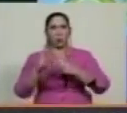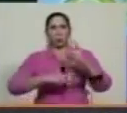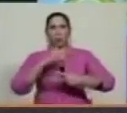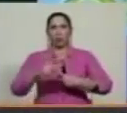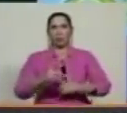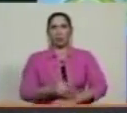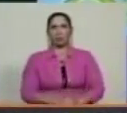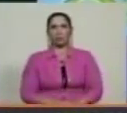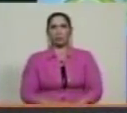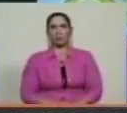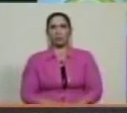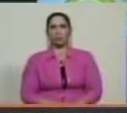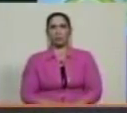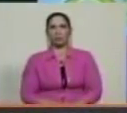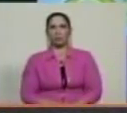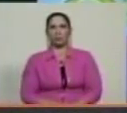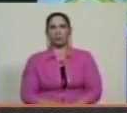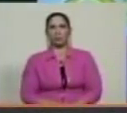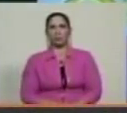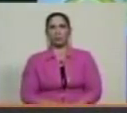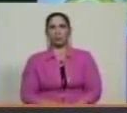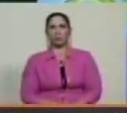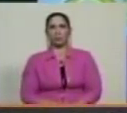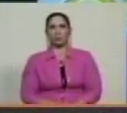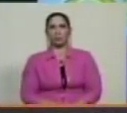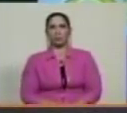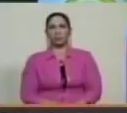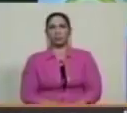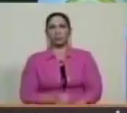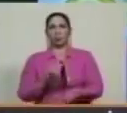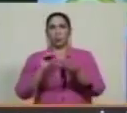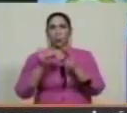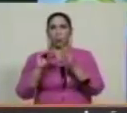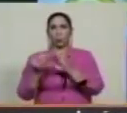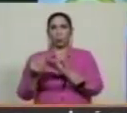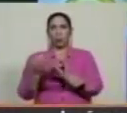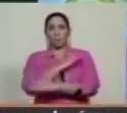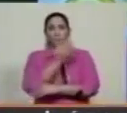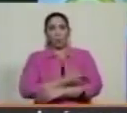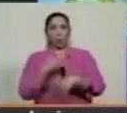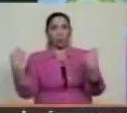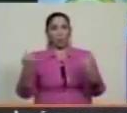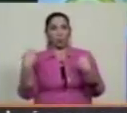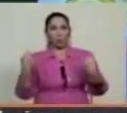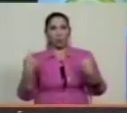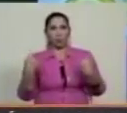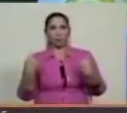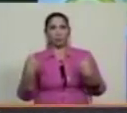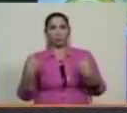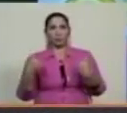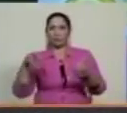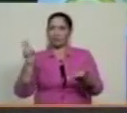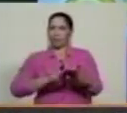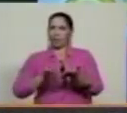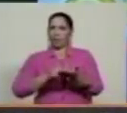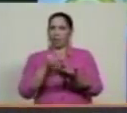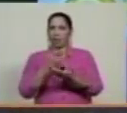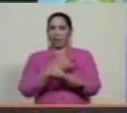Del comandante Chávez hablando de las comunas. Del poder popular, de la verdadera